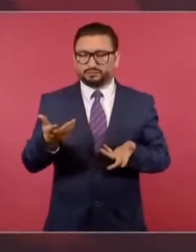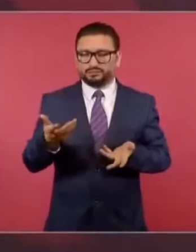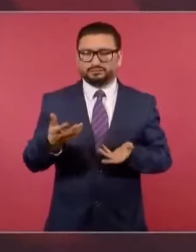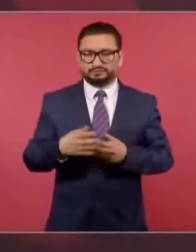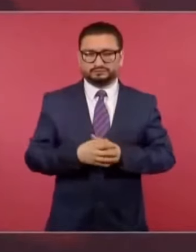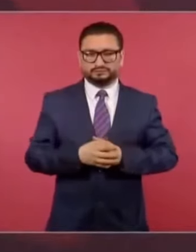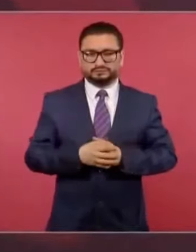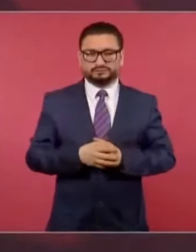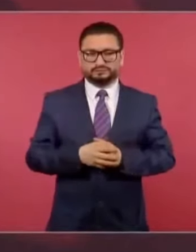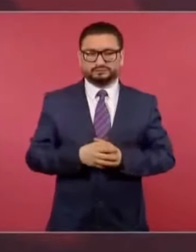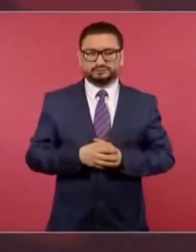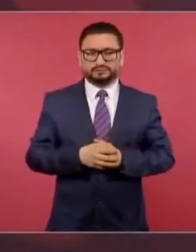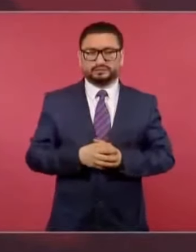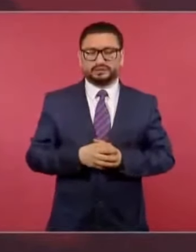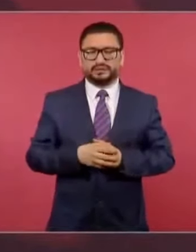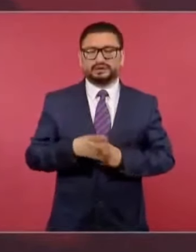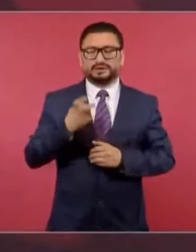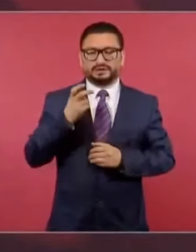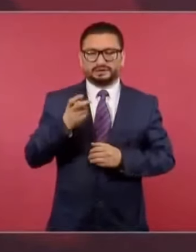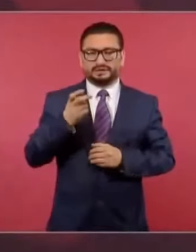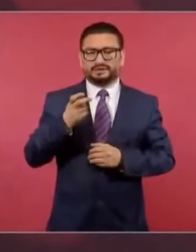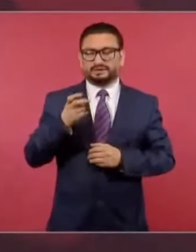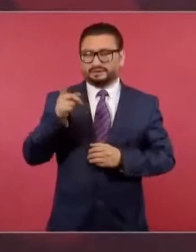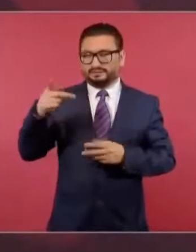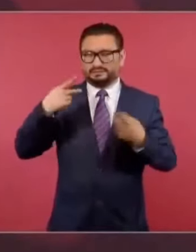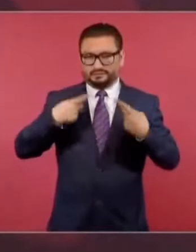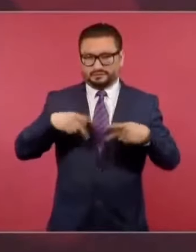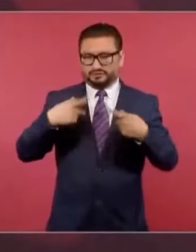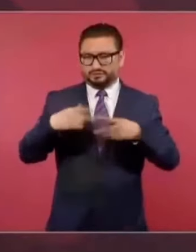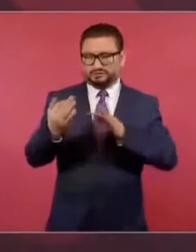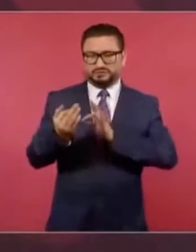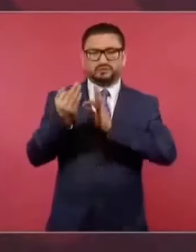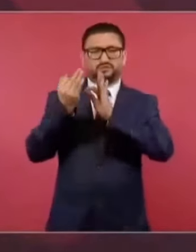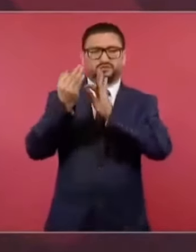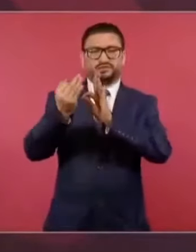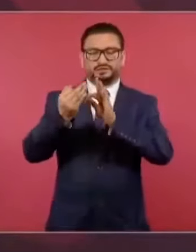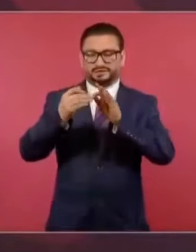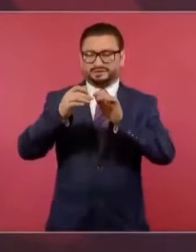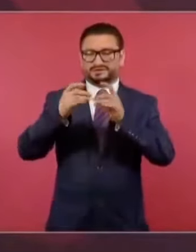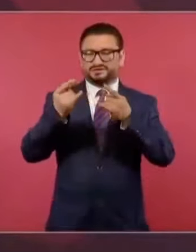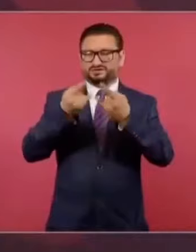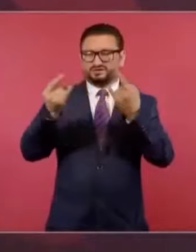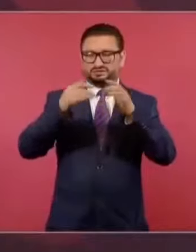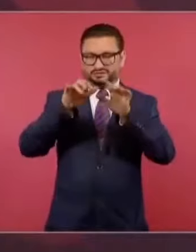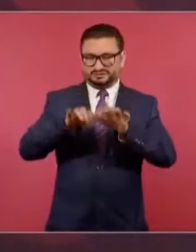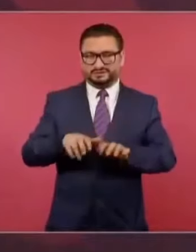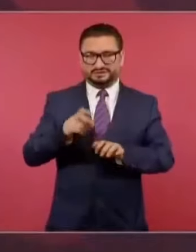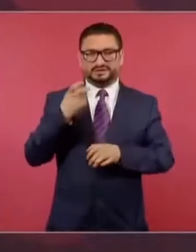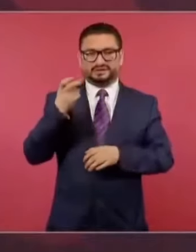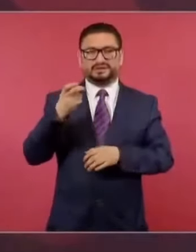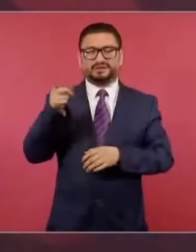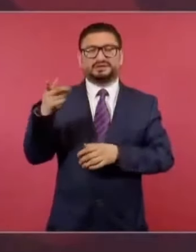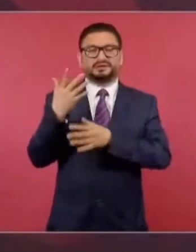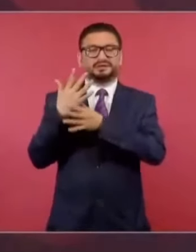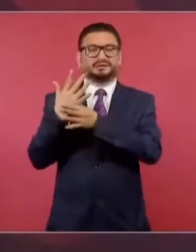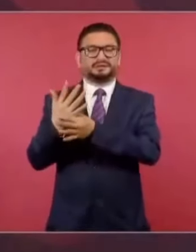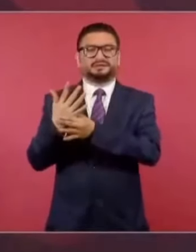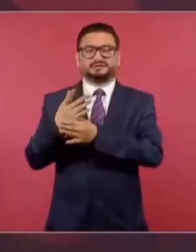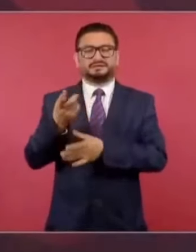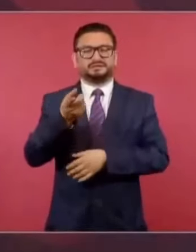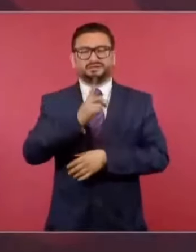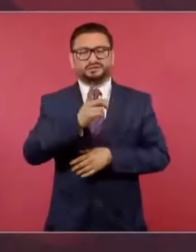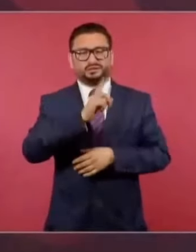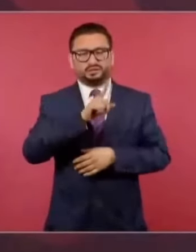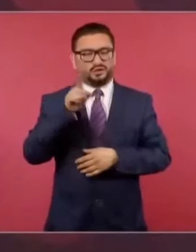y el que lo enfrenta que escribe la historia dice no